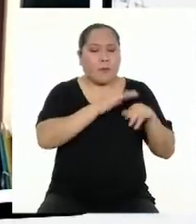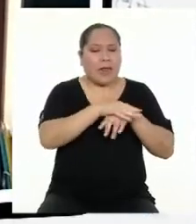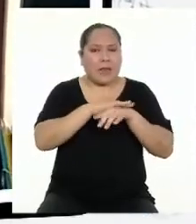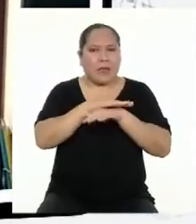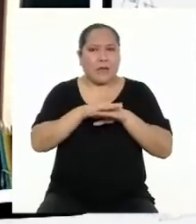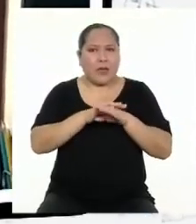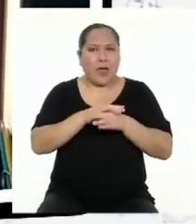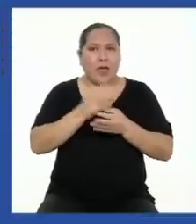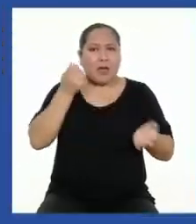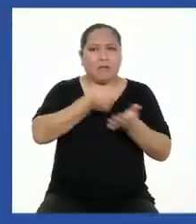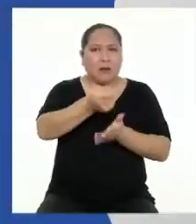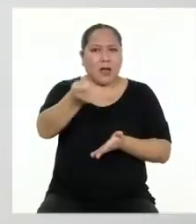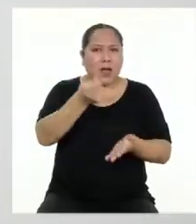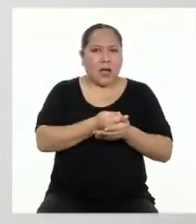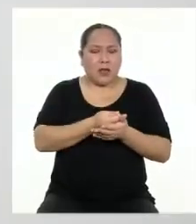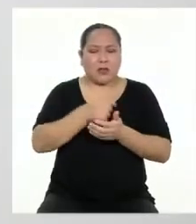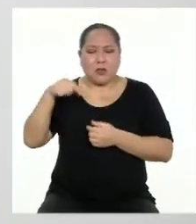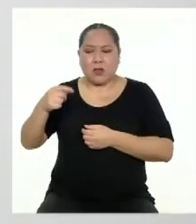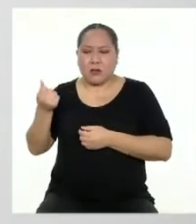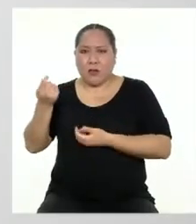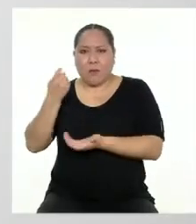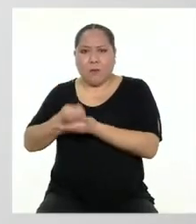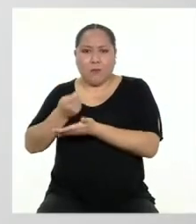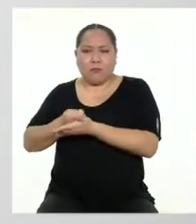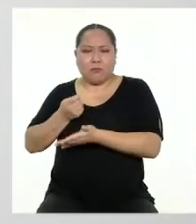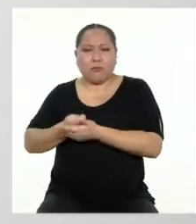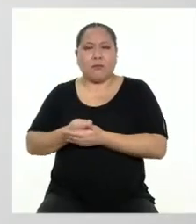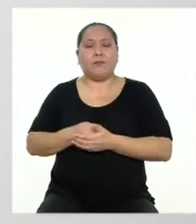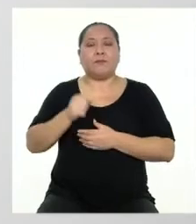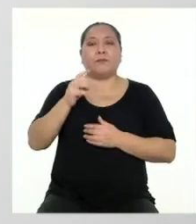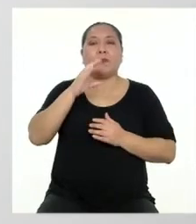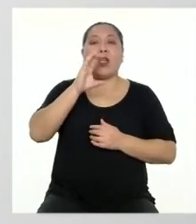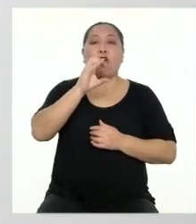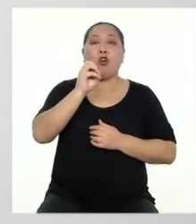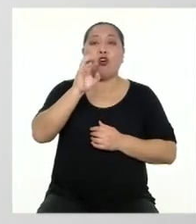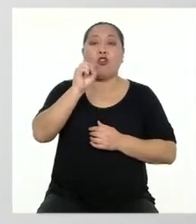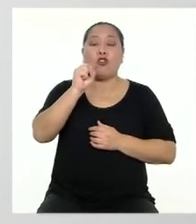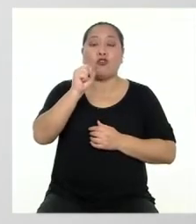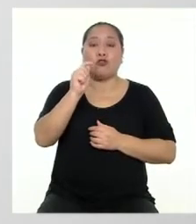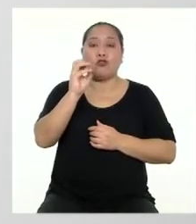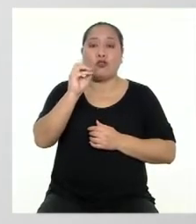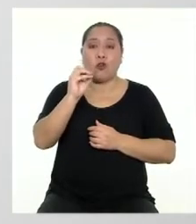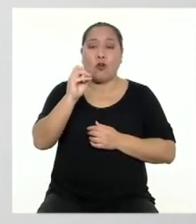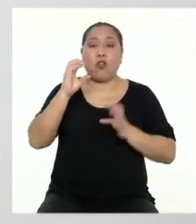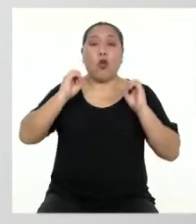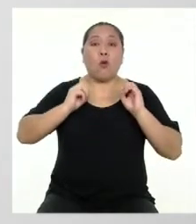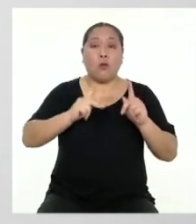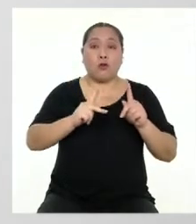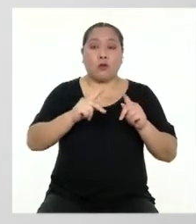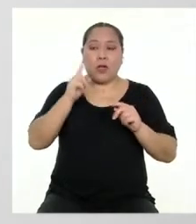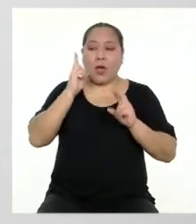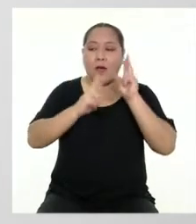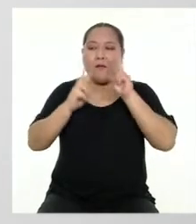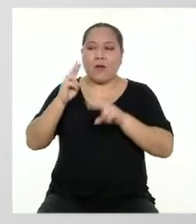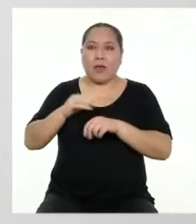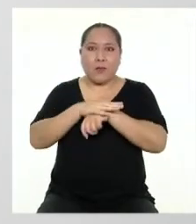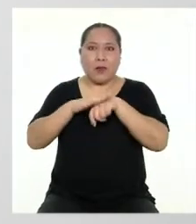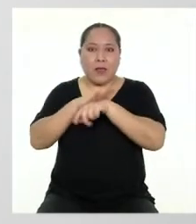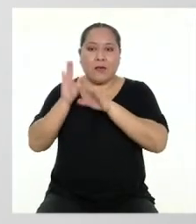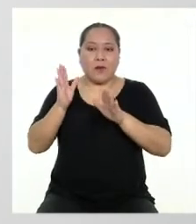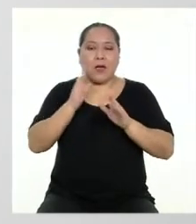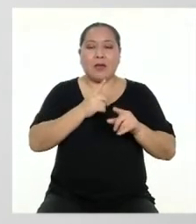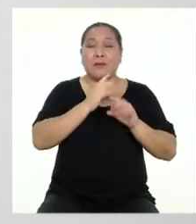Hola Rodrigo, hola profesora, me llamo Helen y envié este video desde Huacho. Me ha gustado mucho el programa. Yo